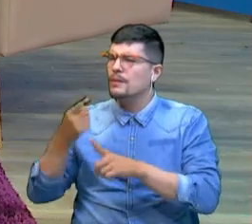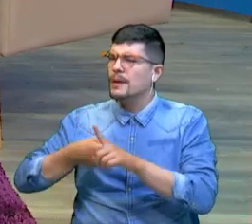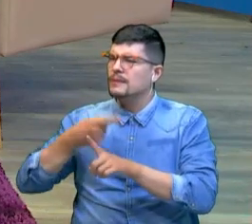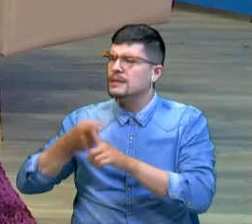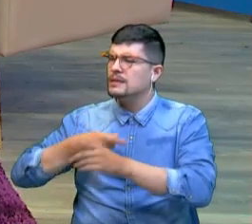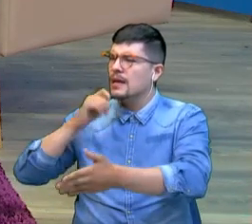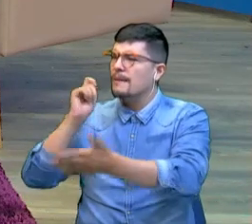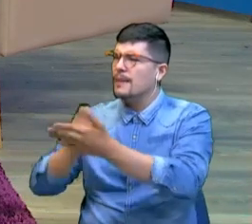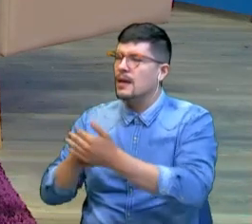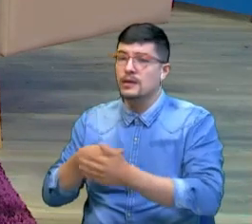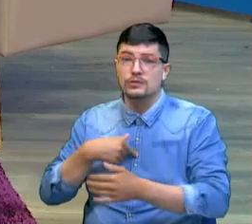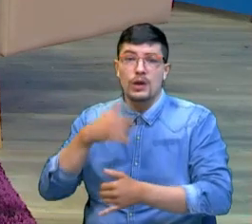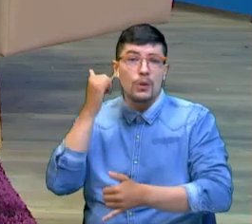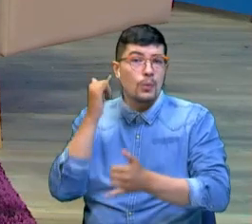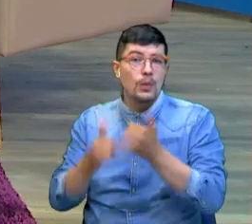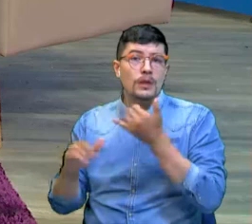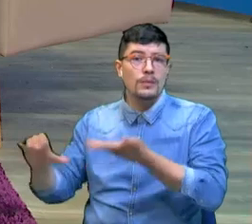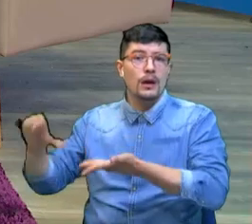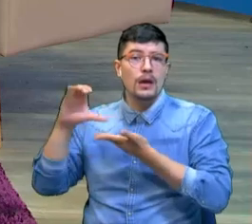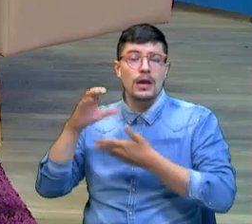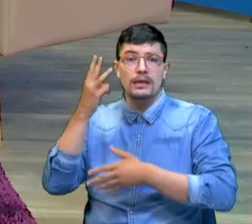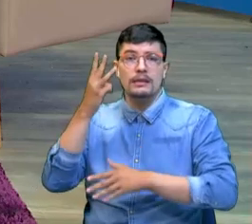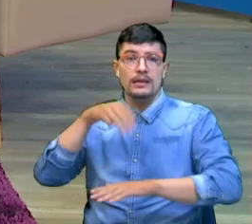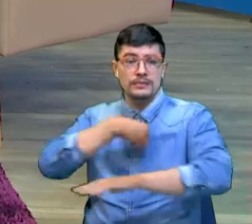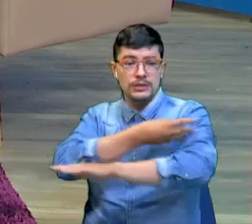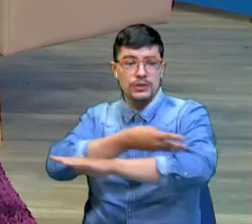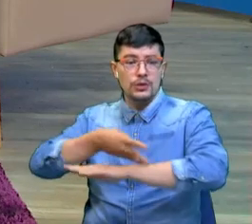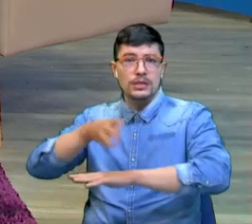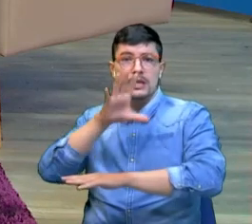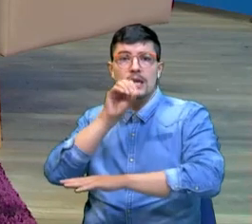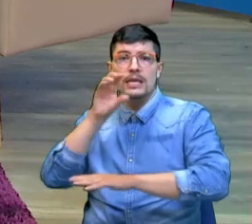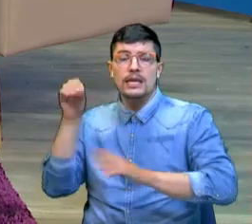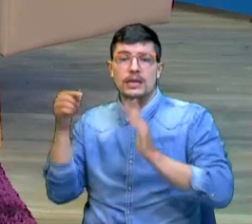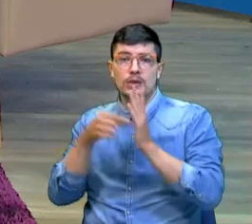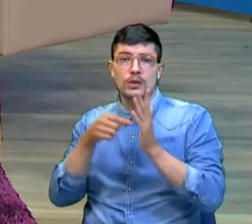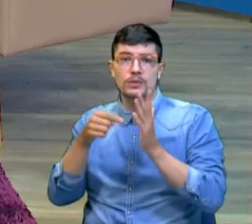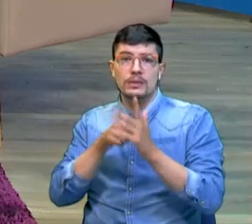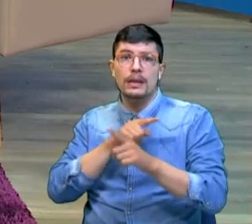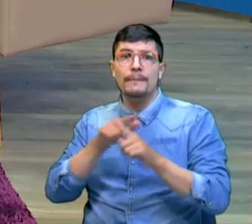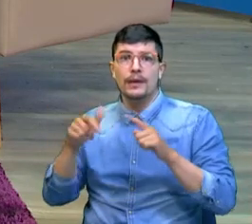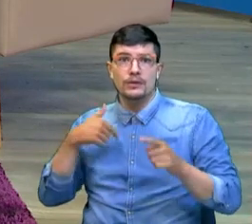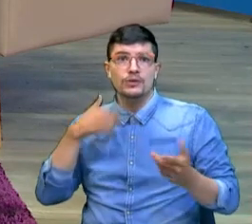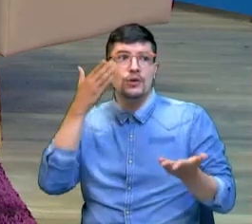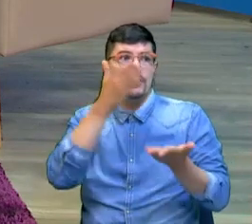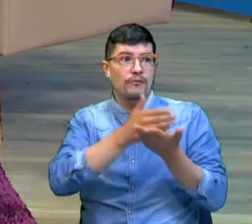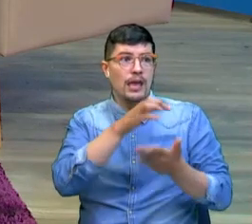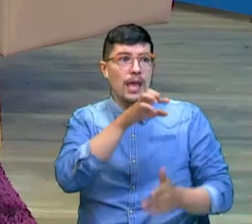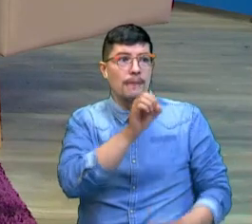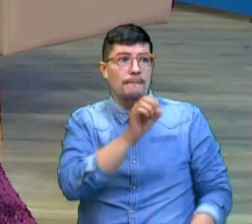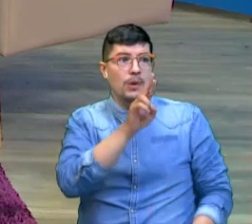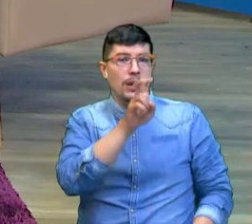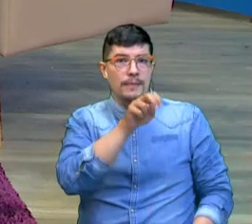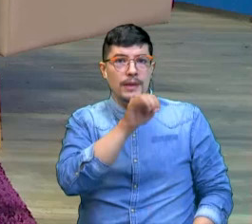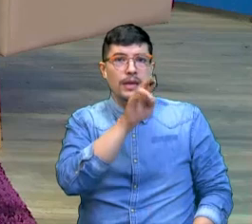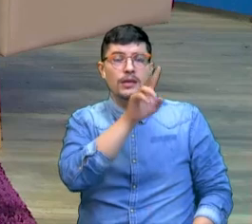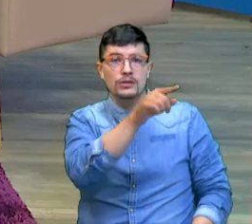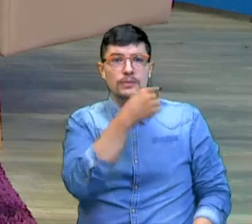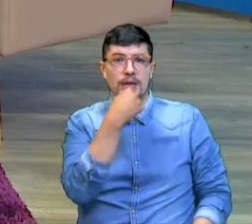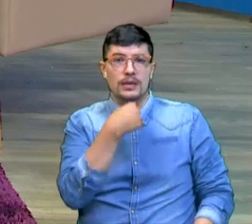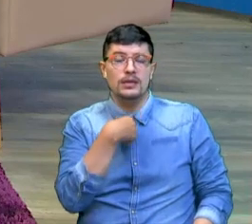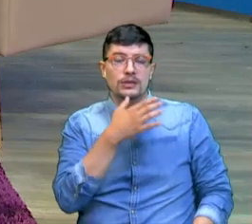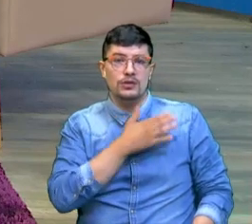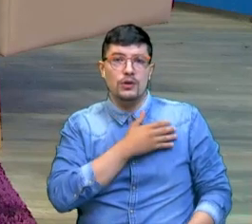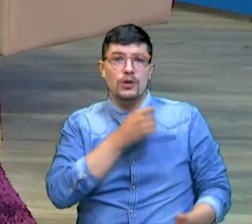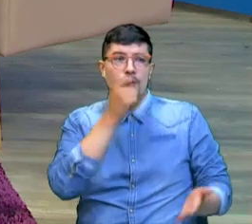Pues el último salario que yo tuve fue de 3.500.000, pero fui al Porvenir y me dijo que me quedaría pagando